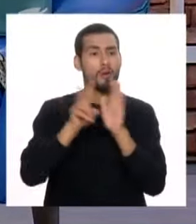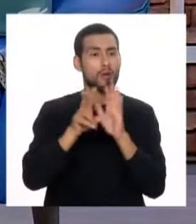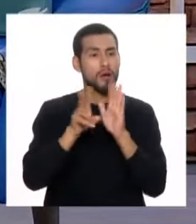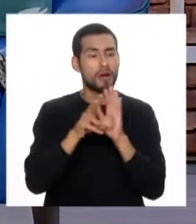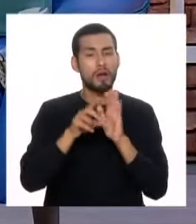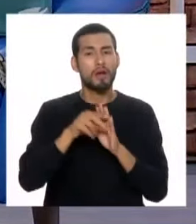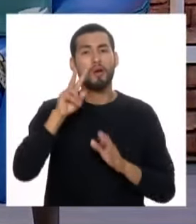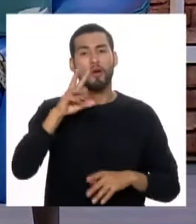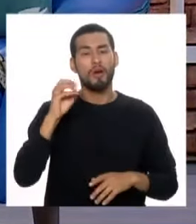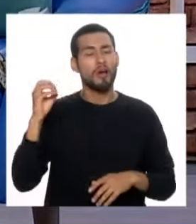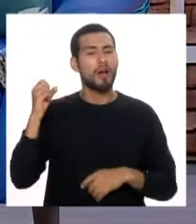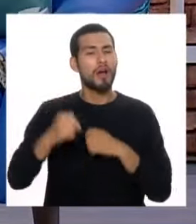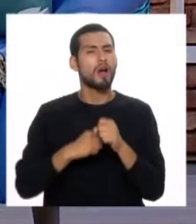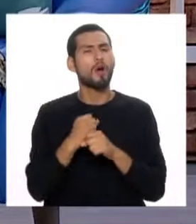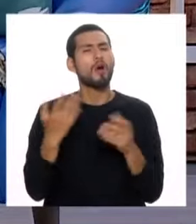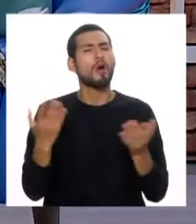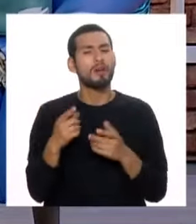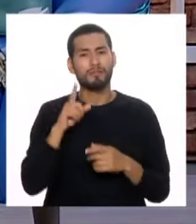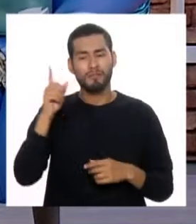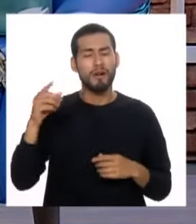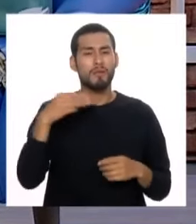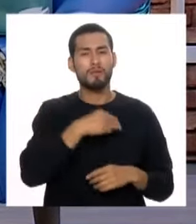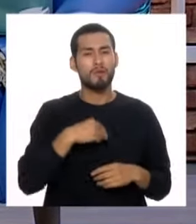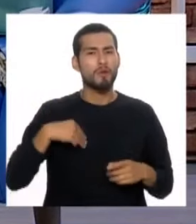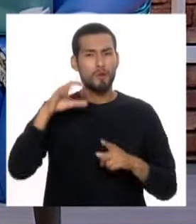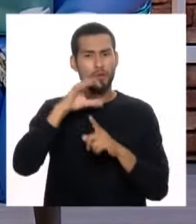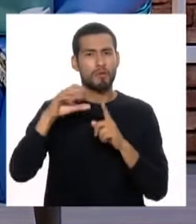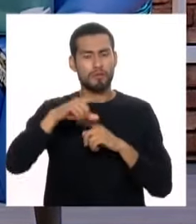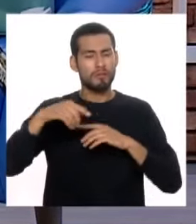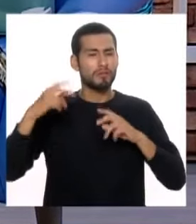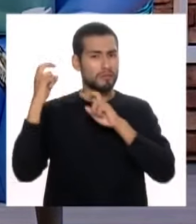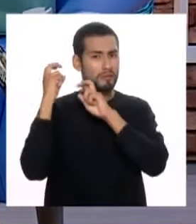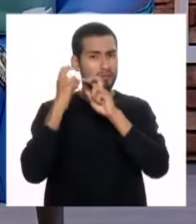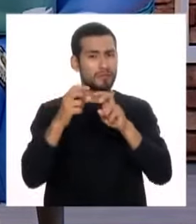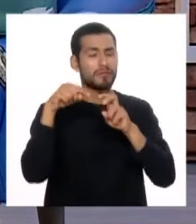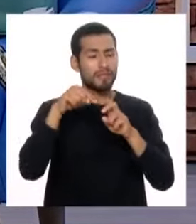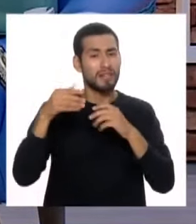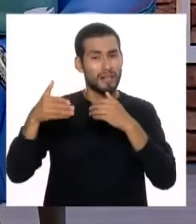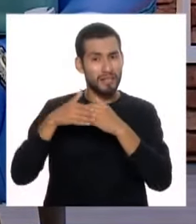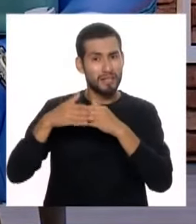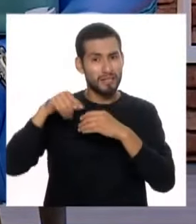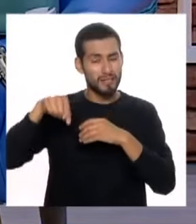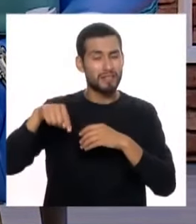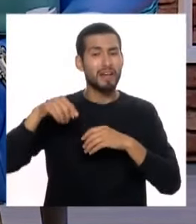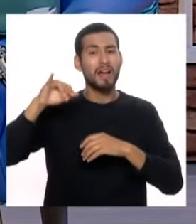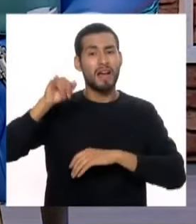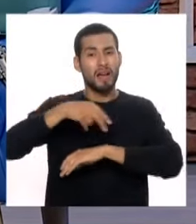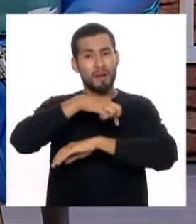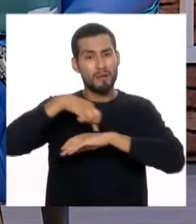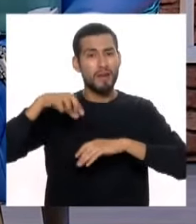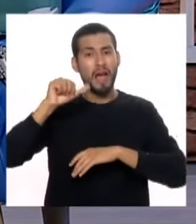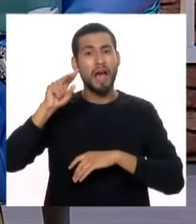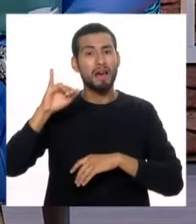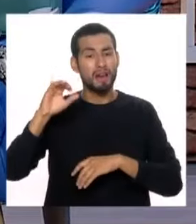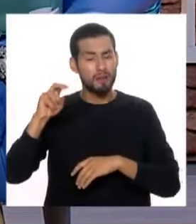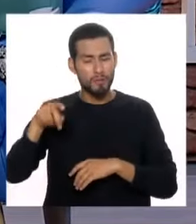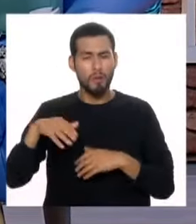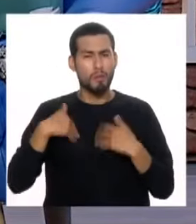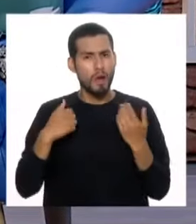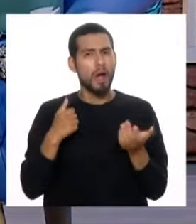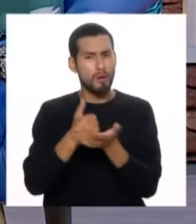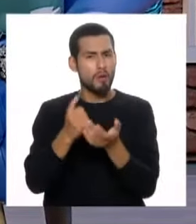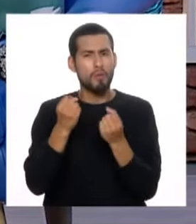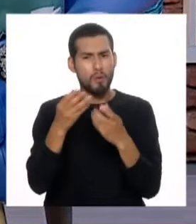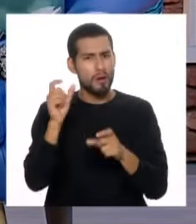del Bicentenario. ¿Dónde? Van al Ministerio de Cultura, acá Javier Prado, con aviación, y de verdad van a poder ayudar a muchísima gente en esta